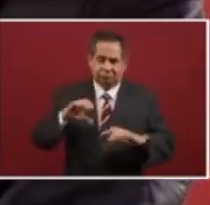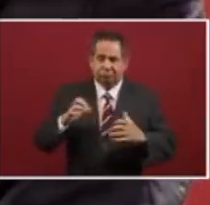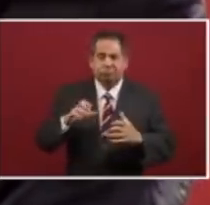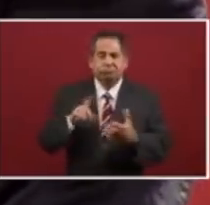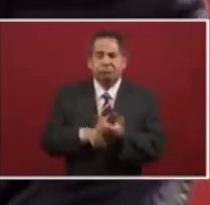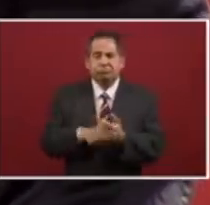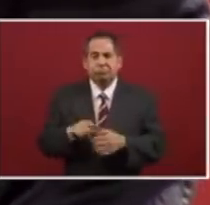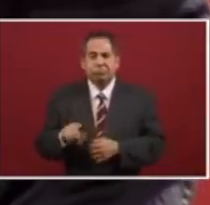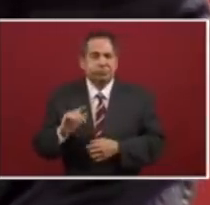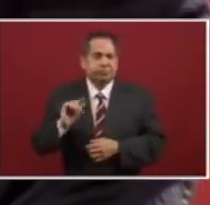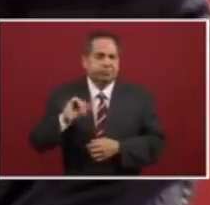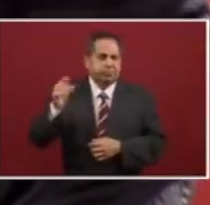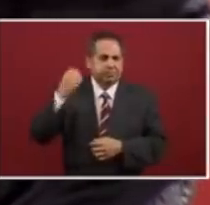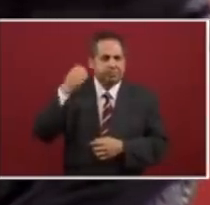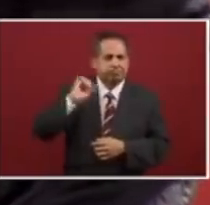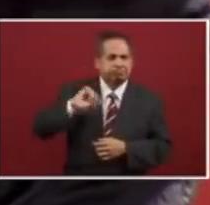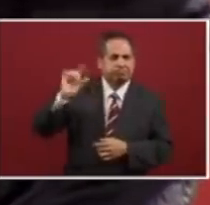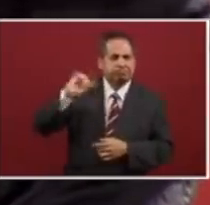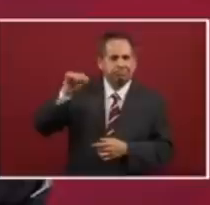de especialistas